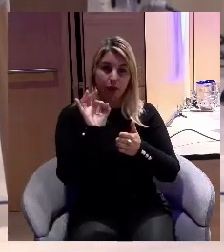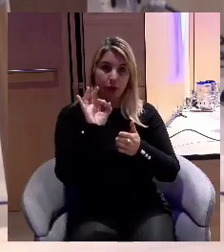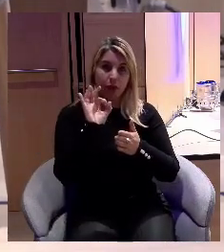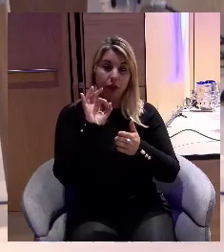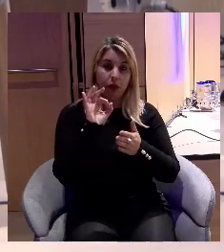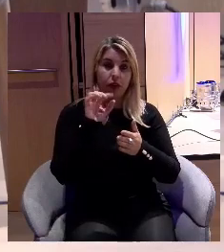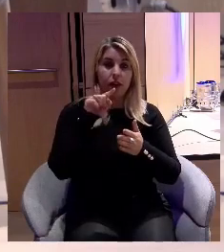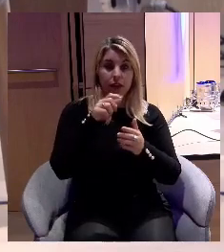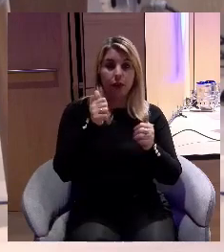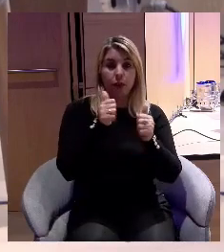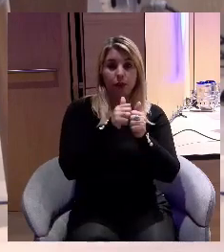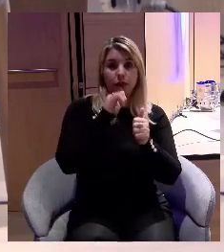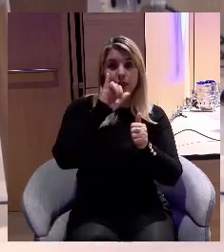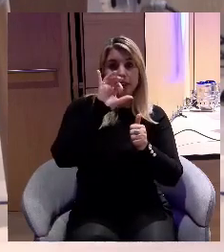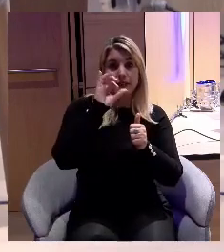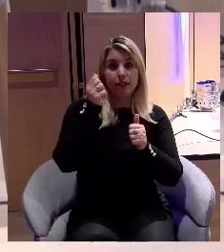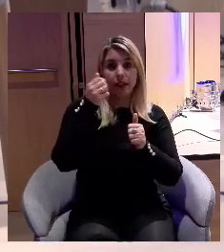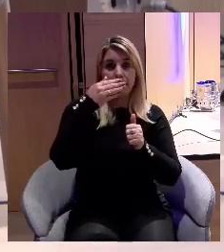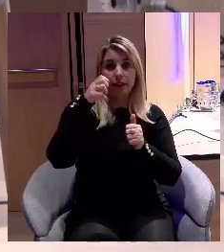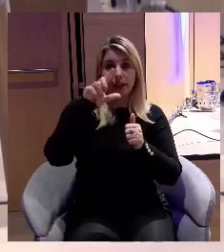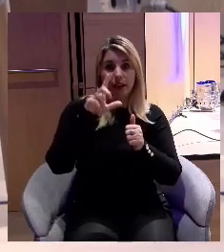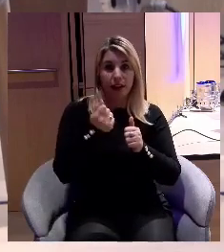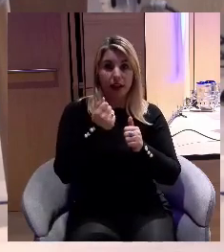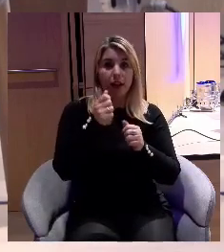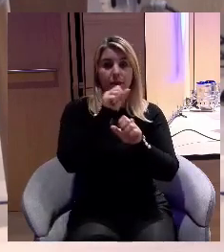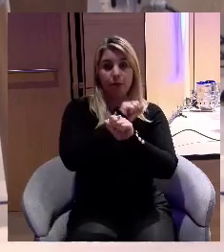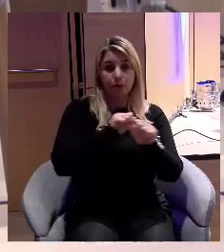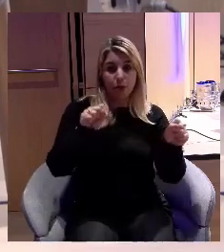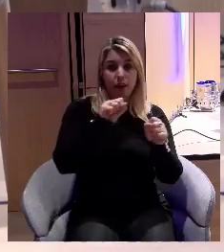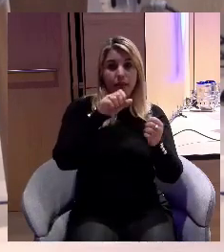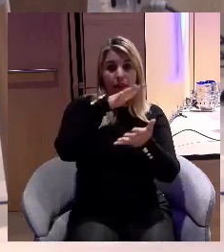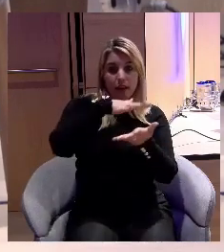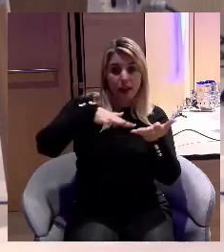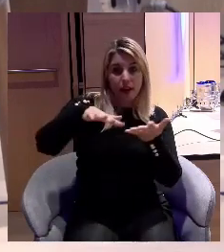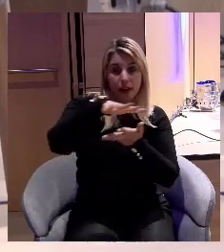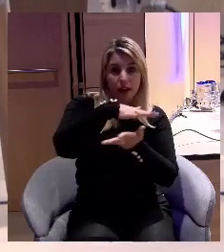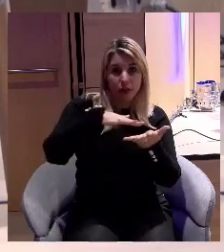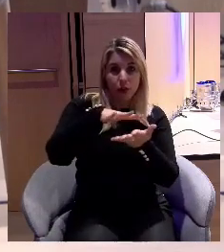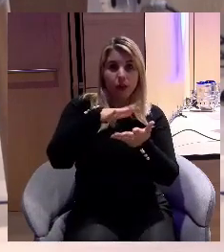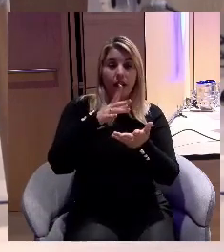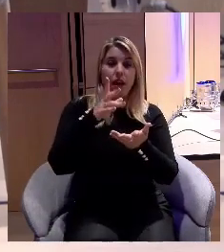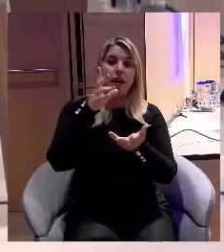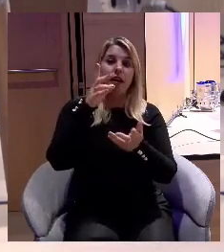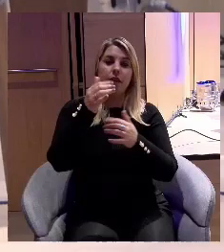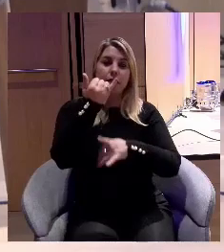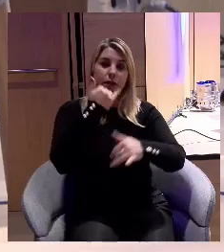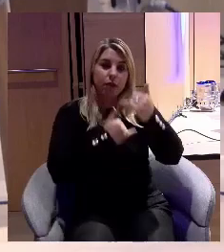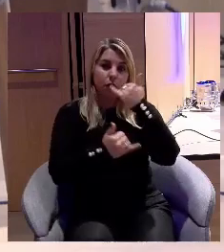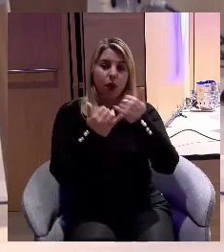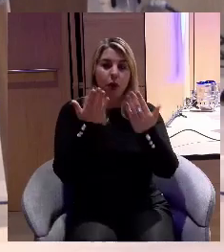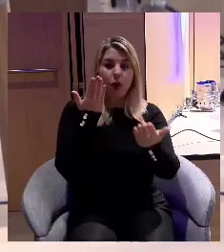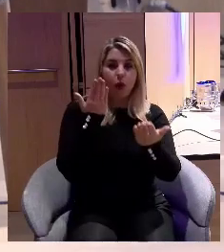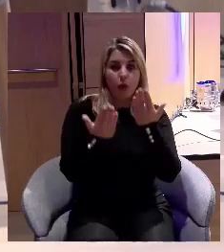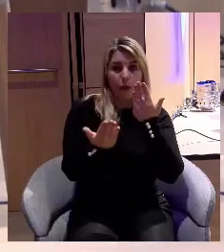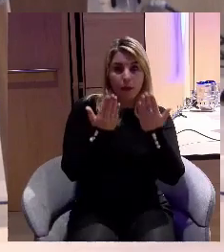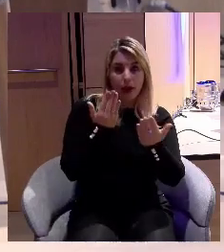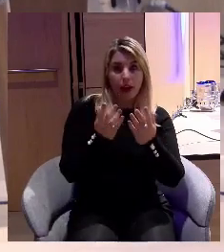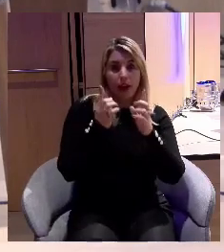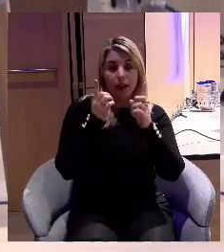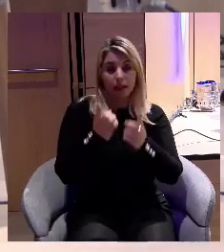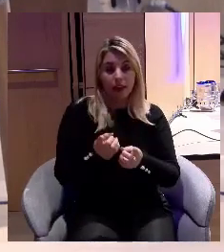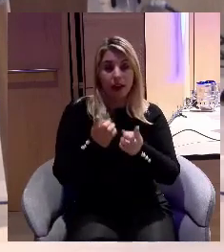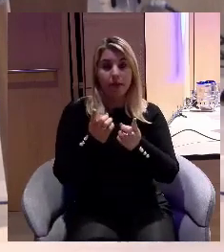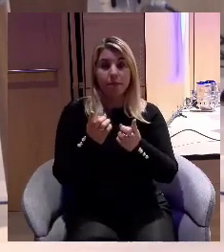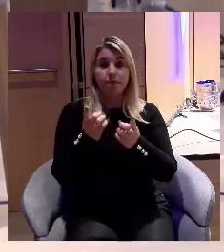Estamos viendo que puede ser un proyecto con alcance regional, con los datos integrados, con metodologías comparables y con un ecosistema tanto